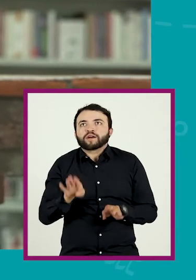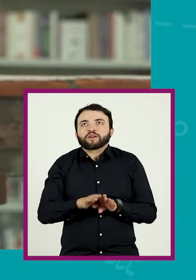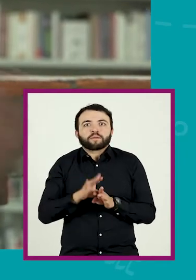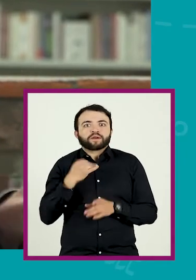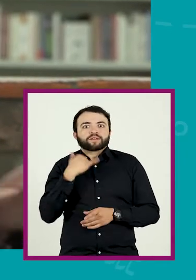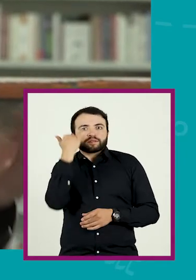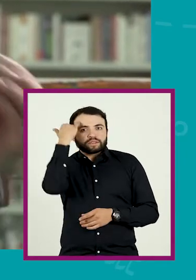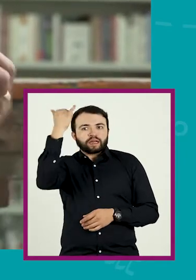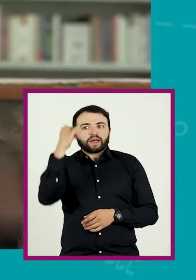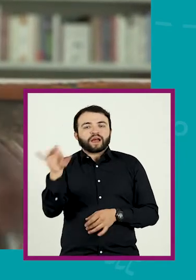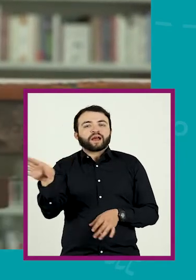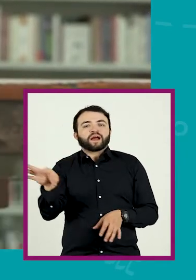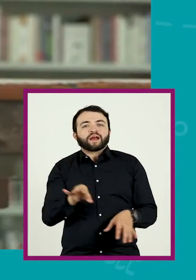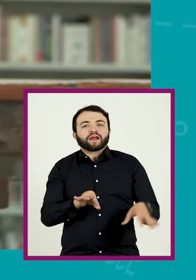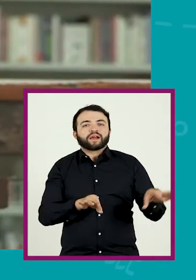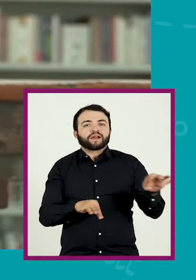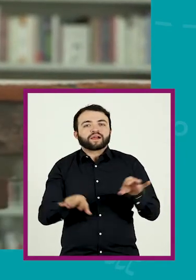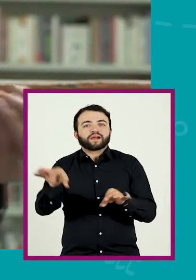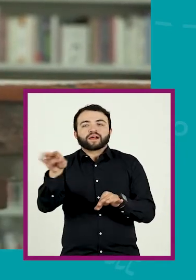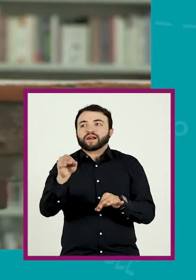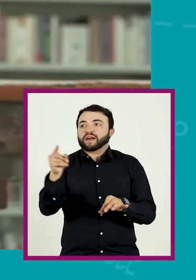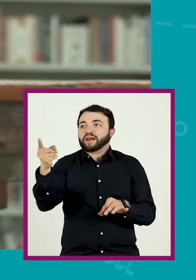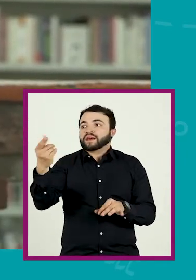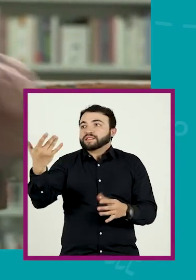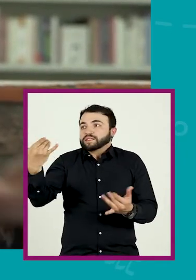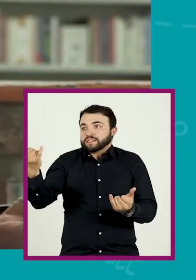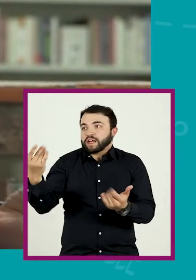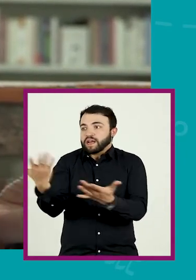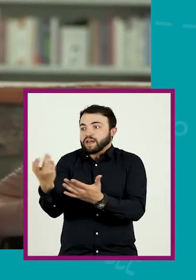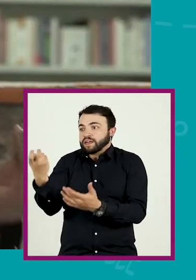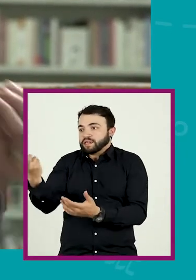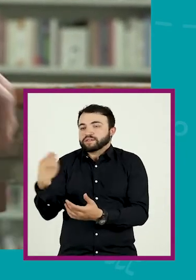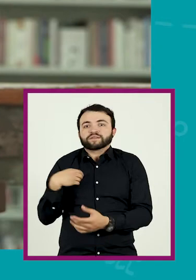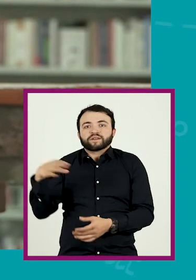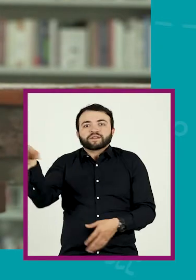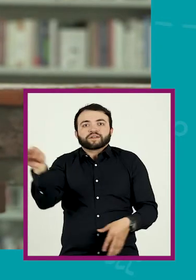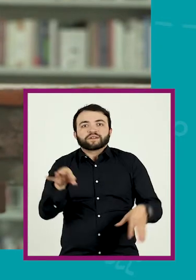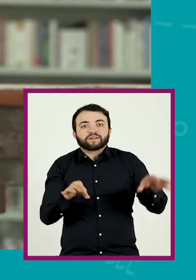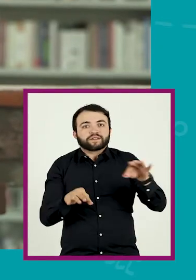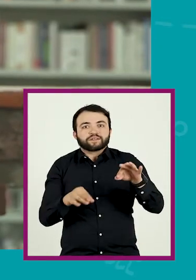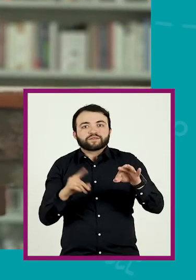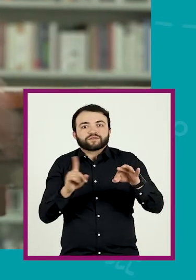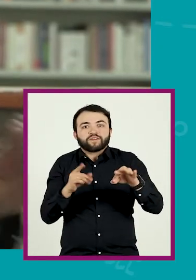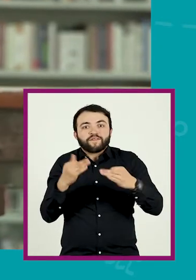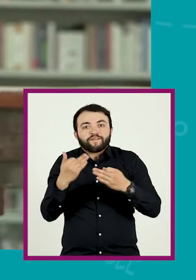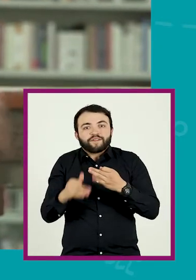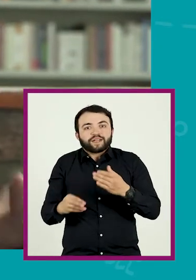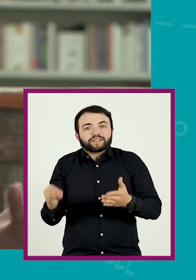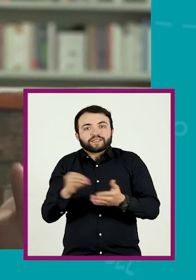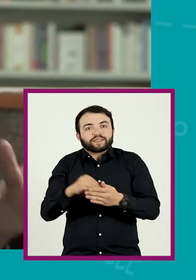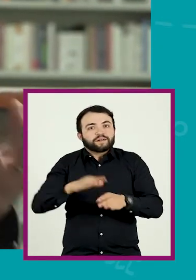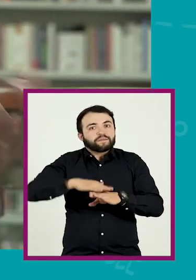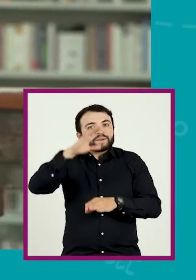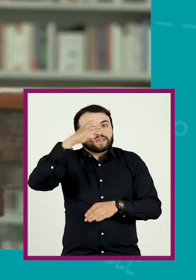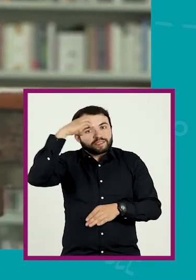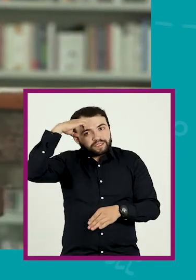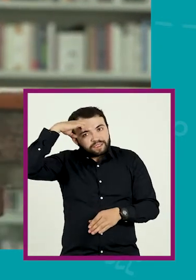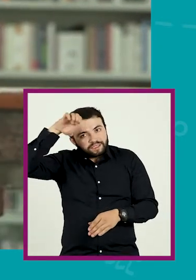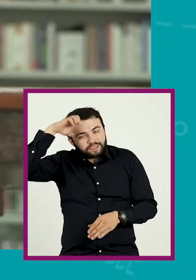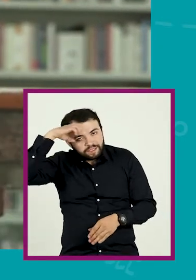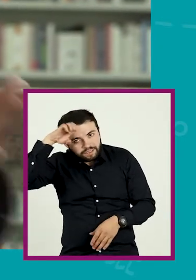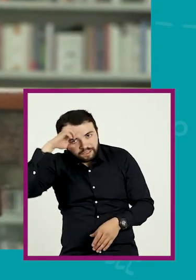que estos elementos han llevado a las ciencias empíricas de su época a discusiones sin fin